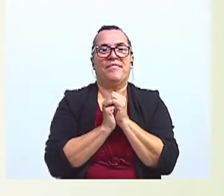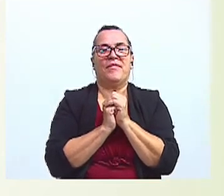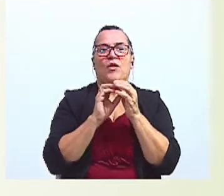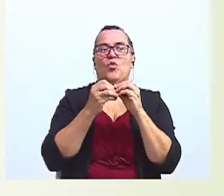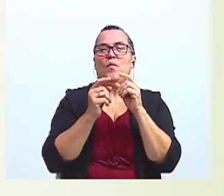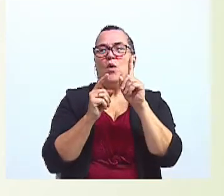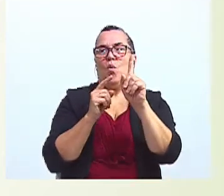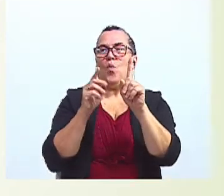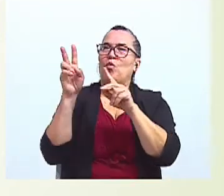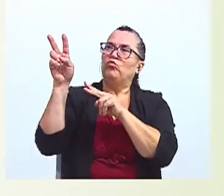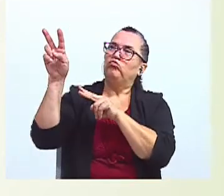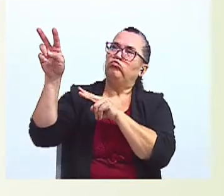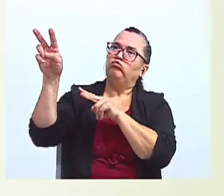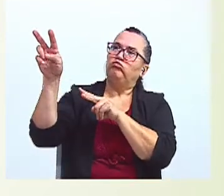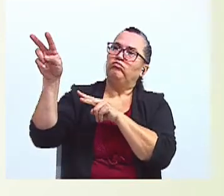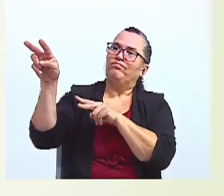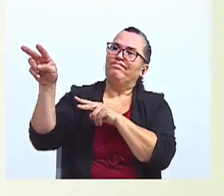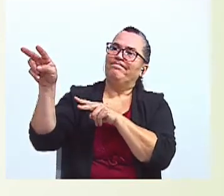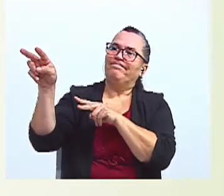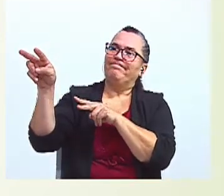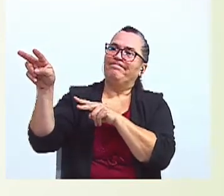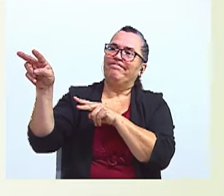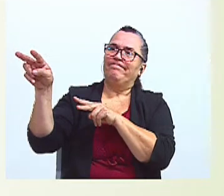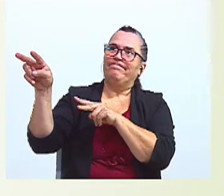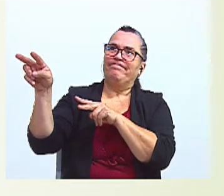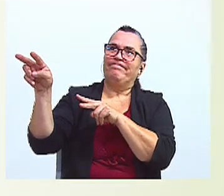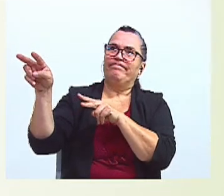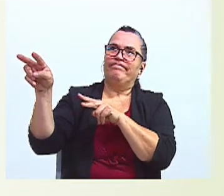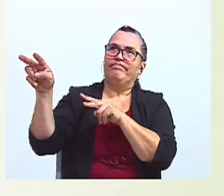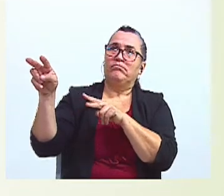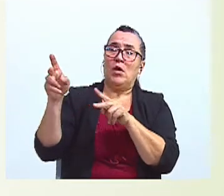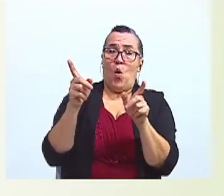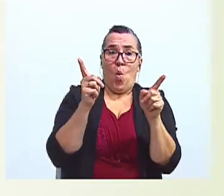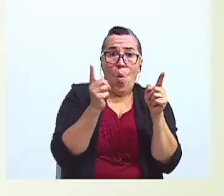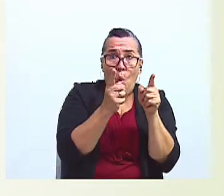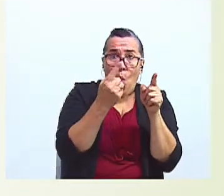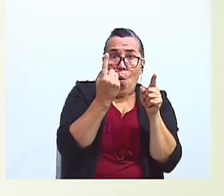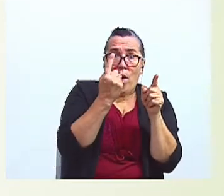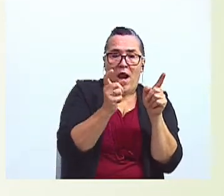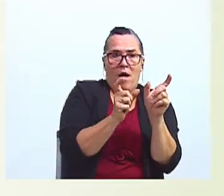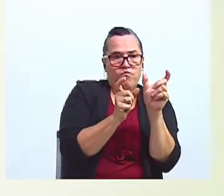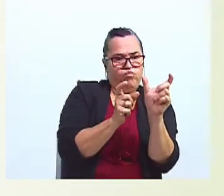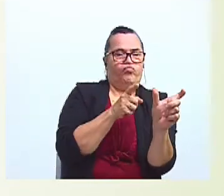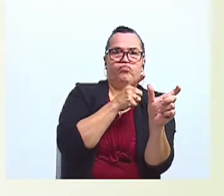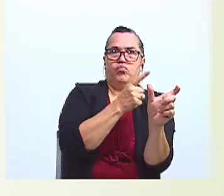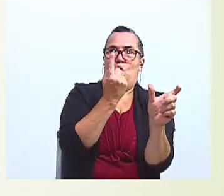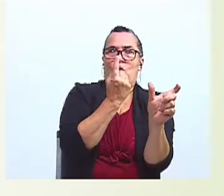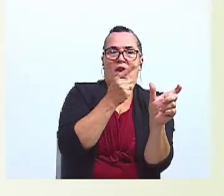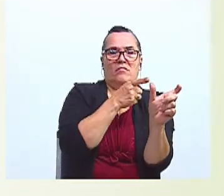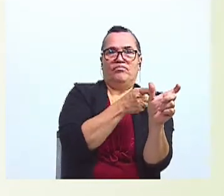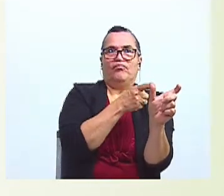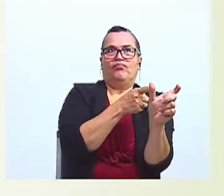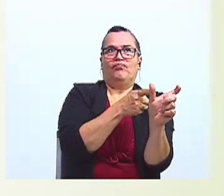Número 1. Tenemos asimismo como una sola palabra, pero también la